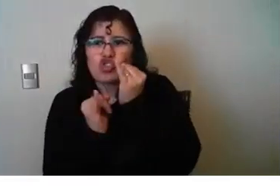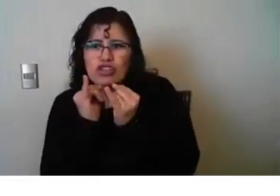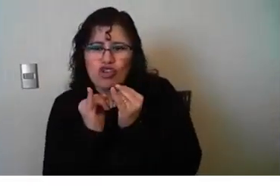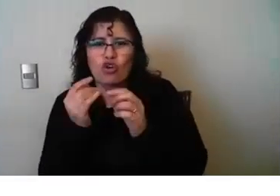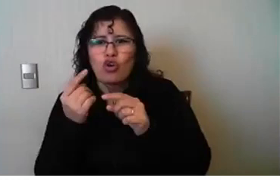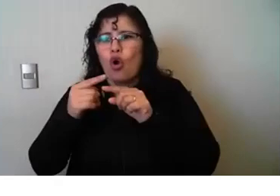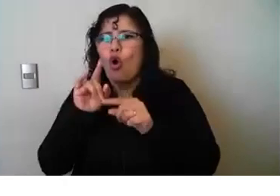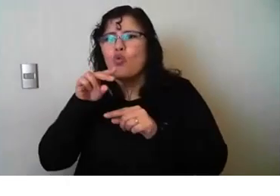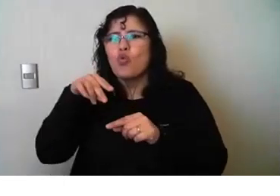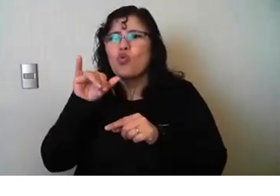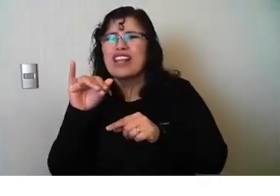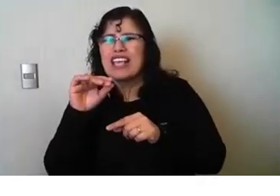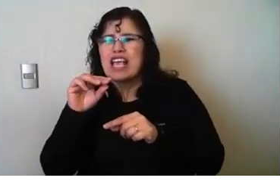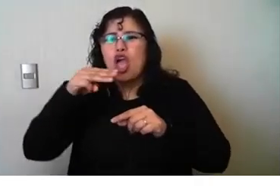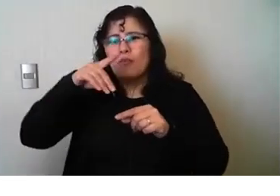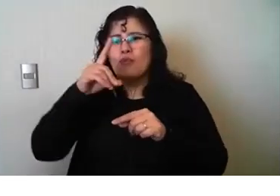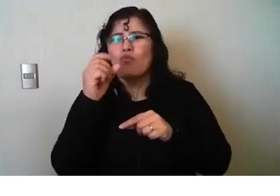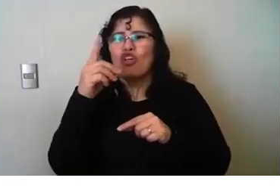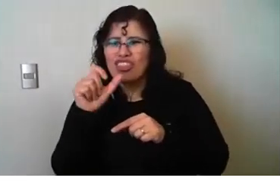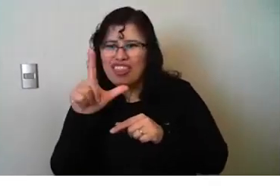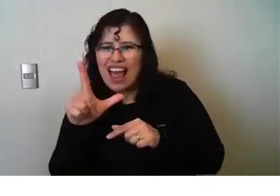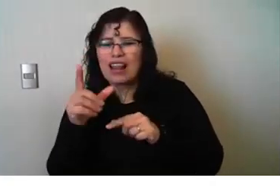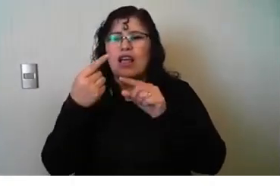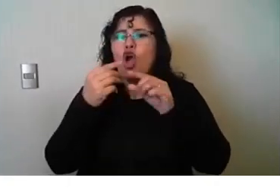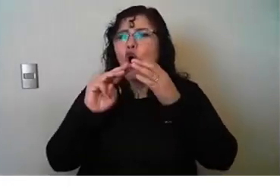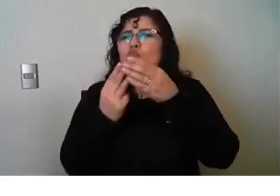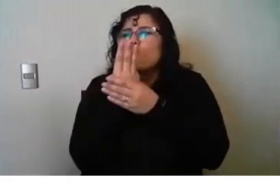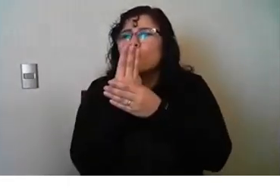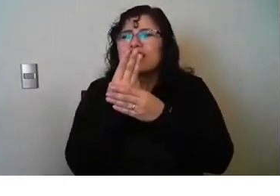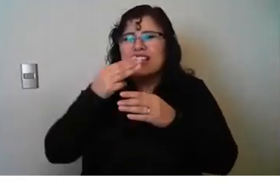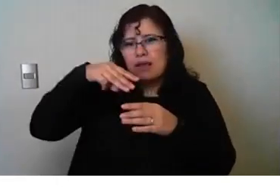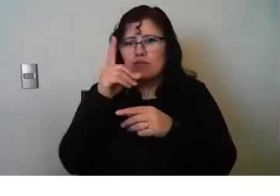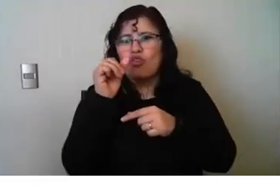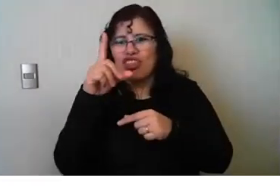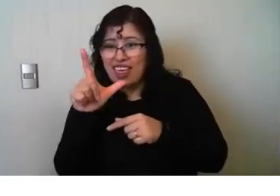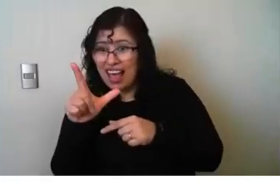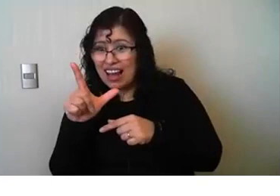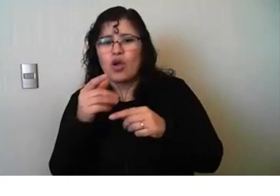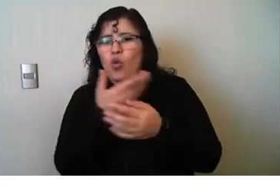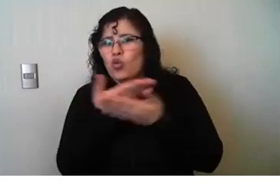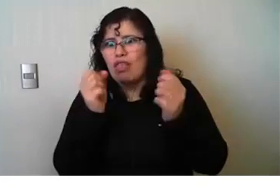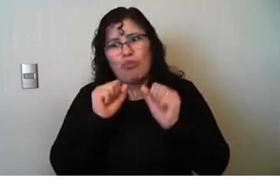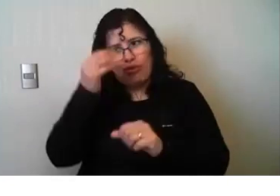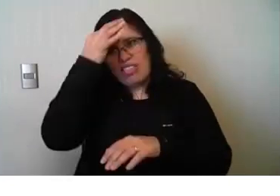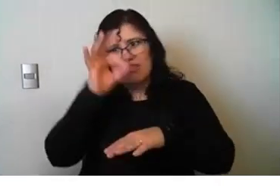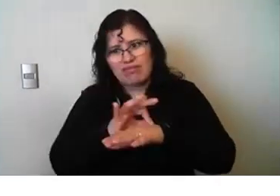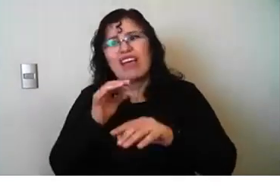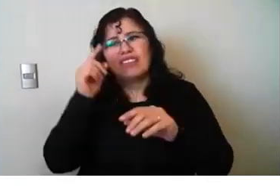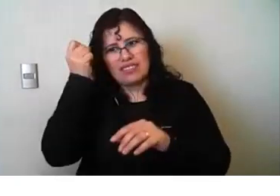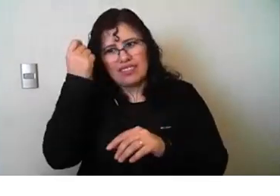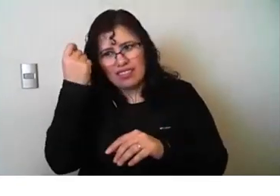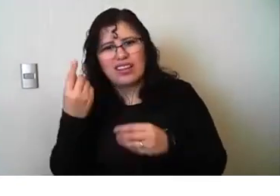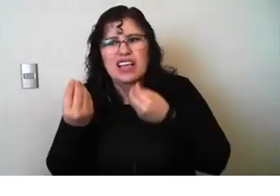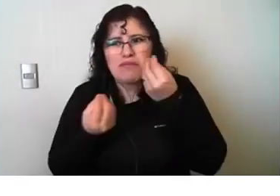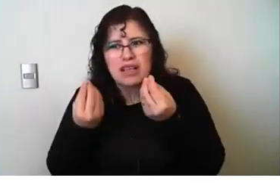unimodales, multimodales, podrían entender las patologías que se pueden producir, los